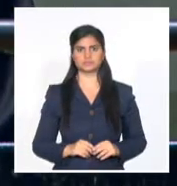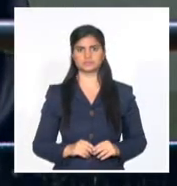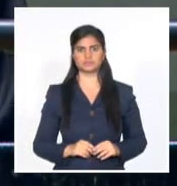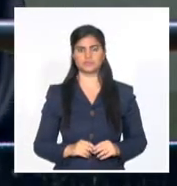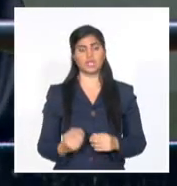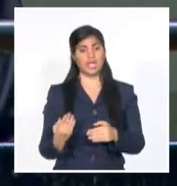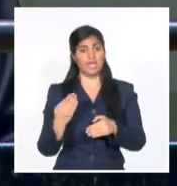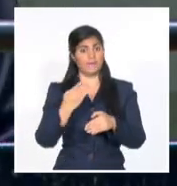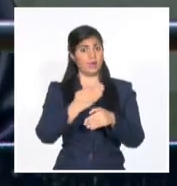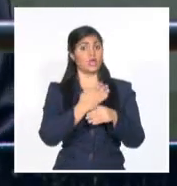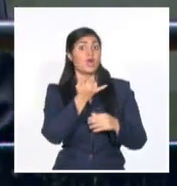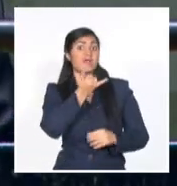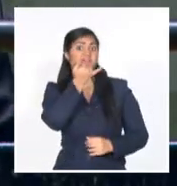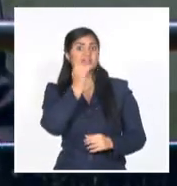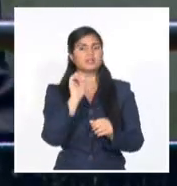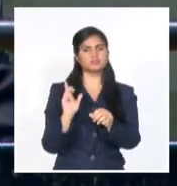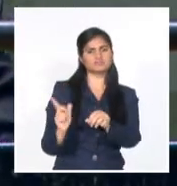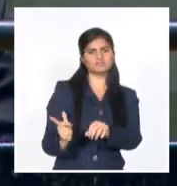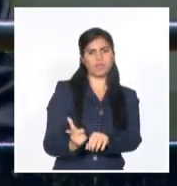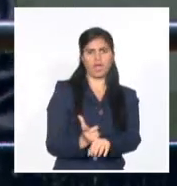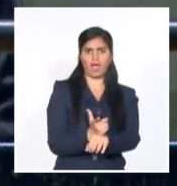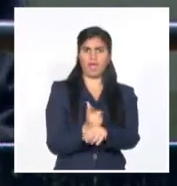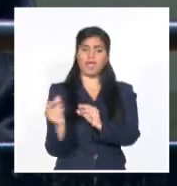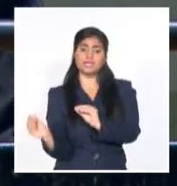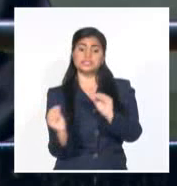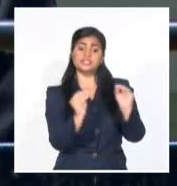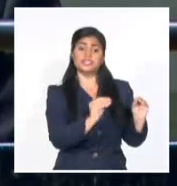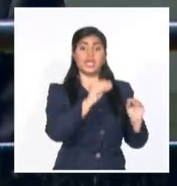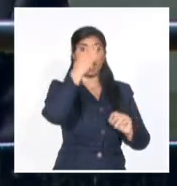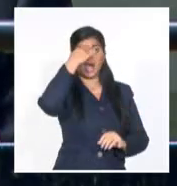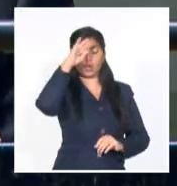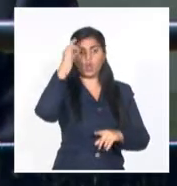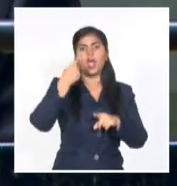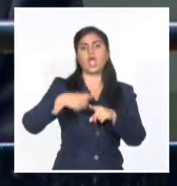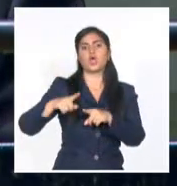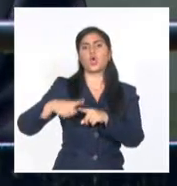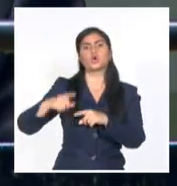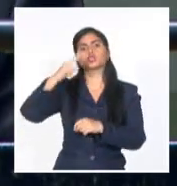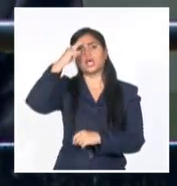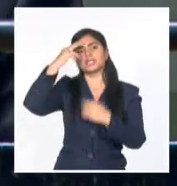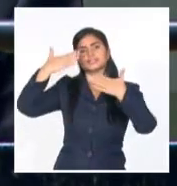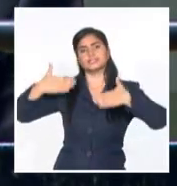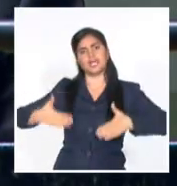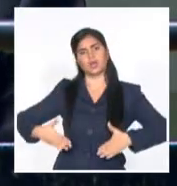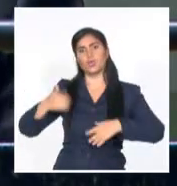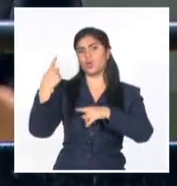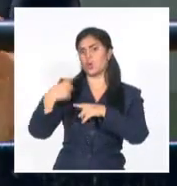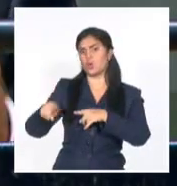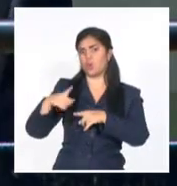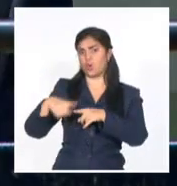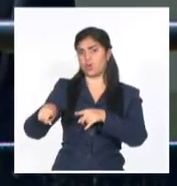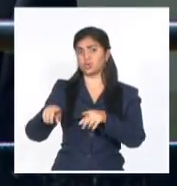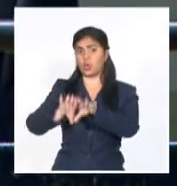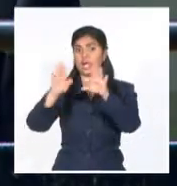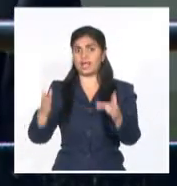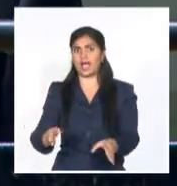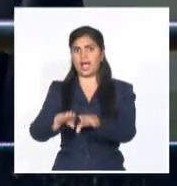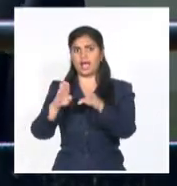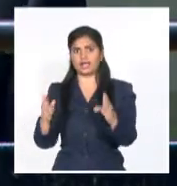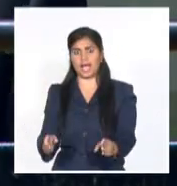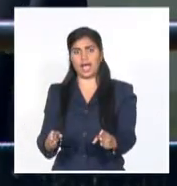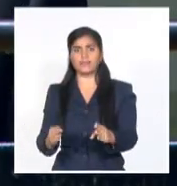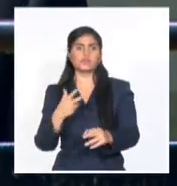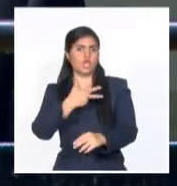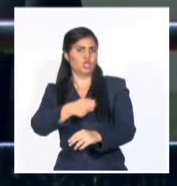la importación y arribo a nuestro país de otros insumos y equipamiento médico imprescindible